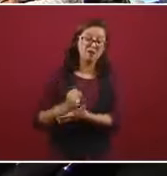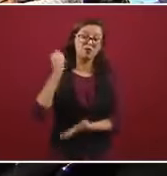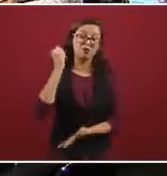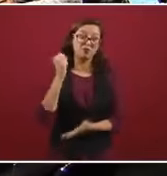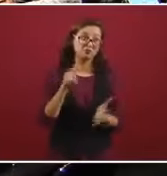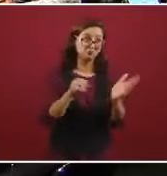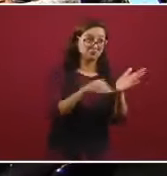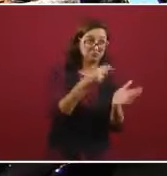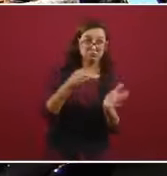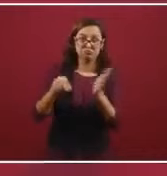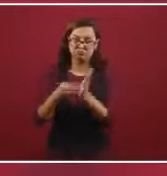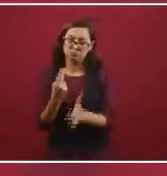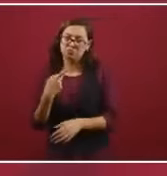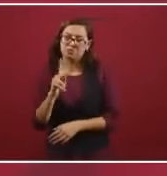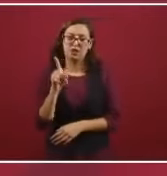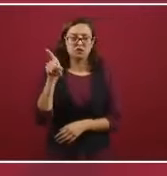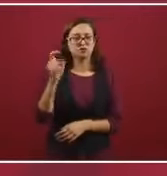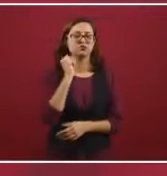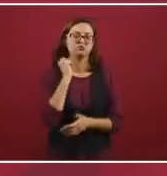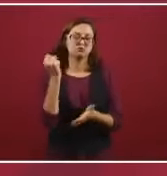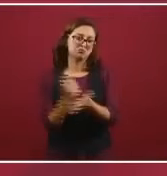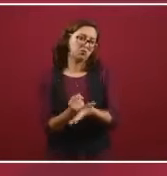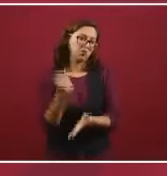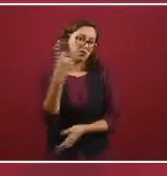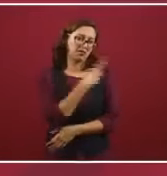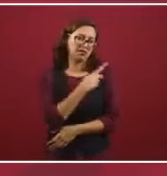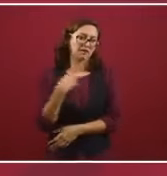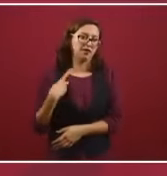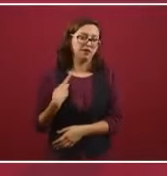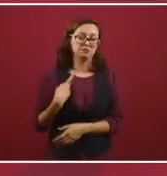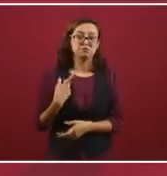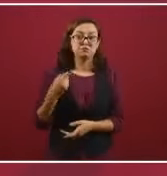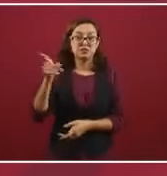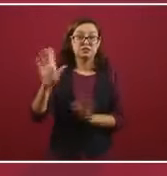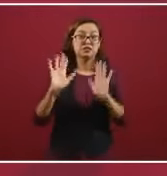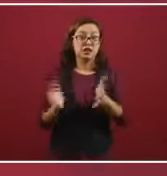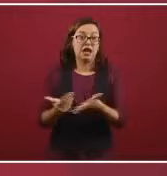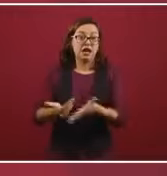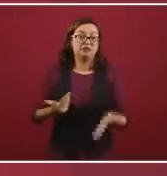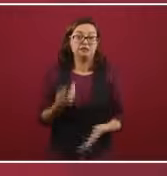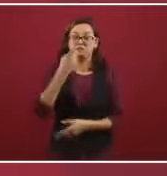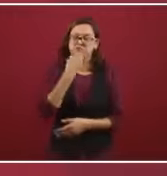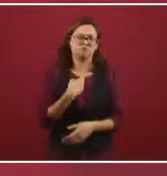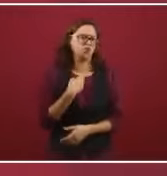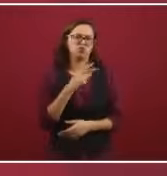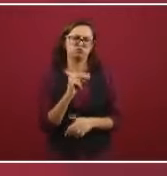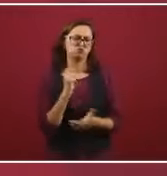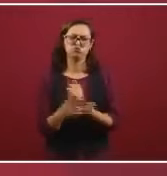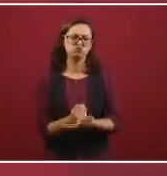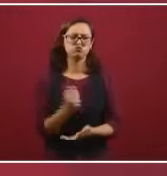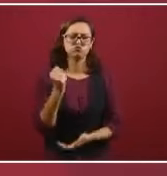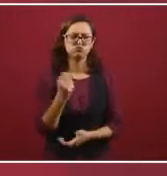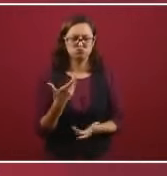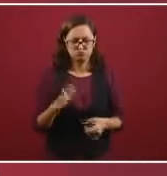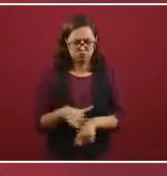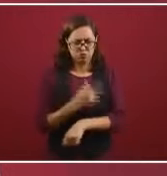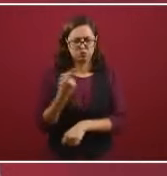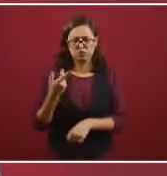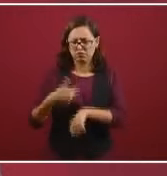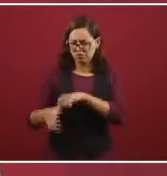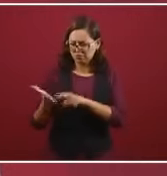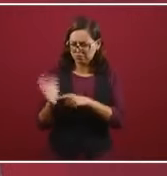Y nos está diciendo de antemano que no lo haría. Menos aún con estos resultados.